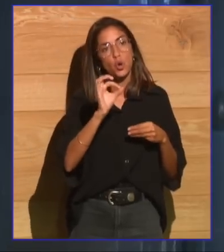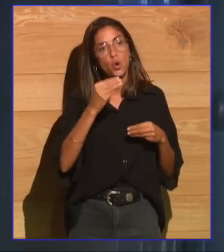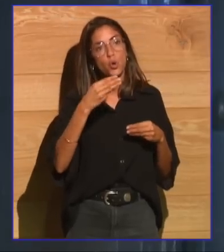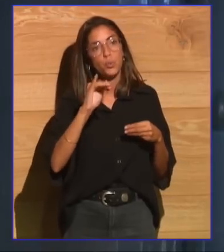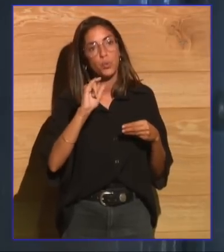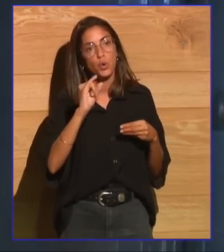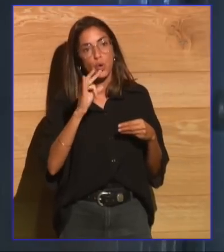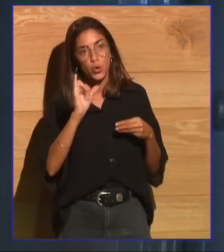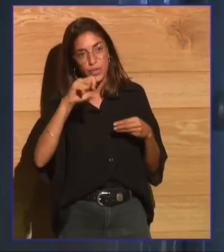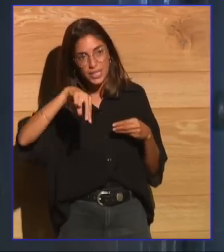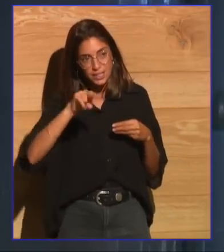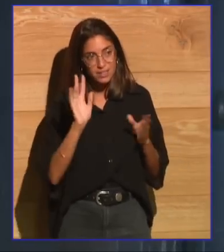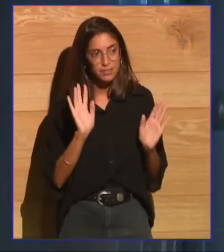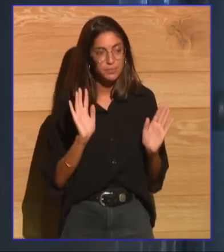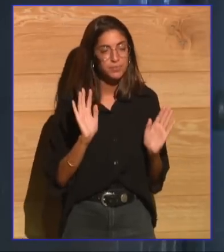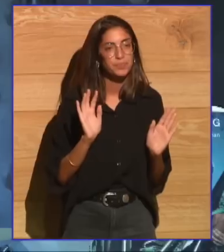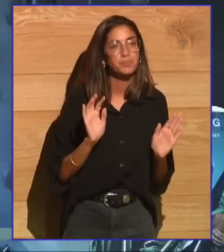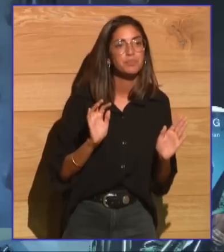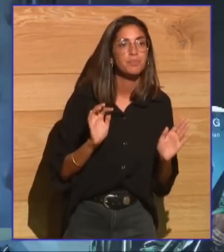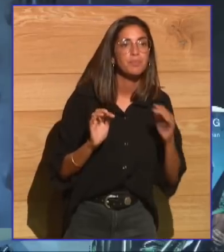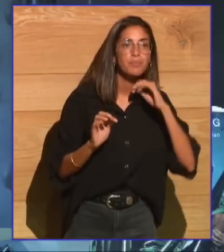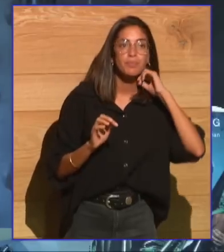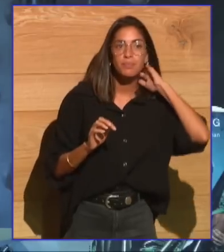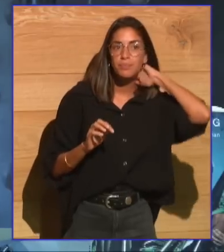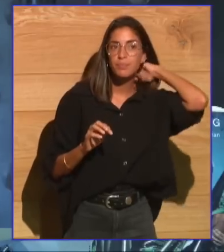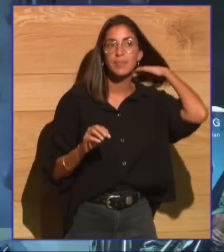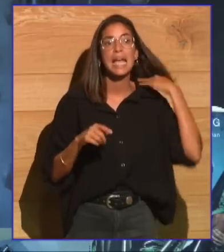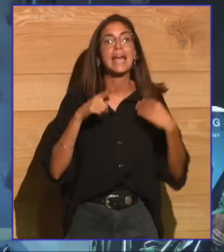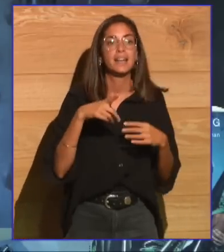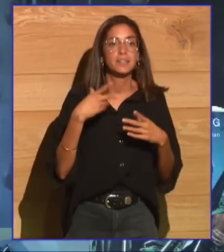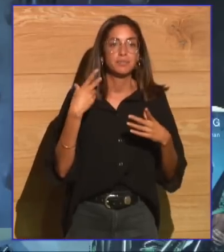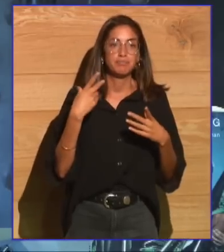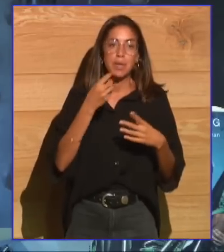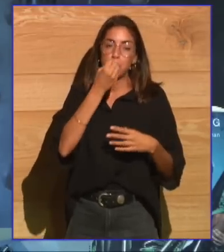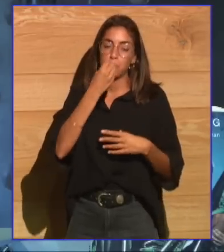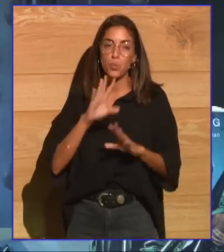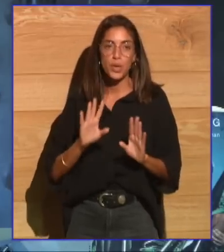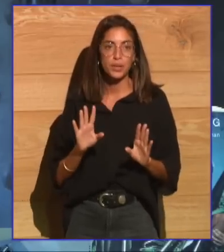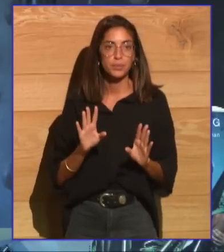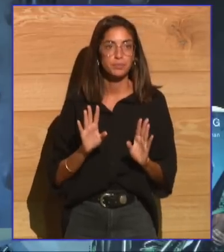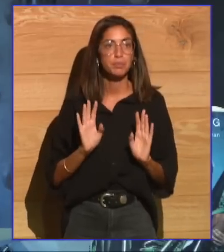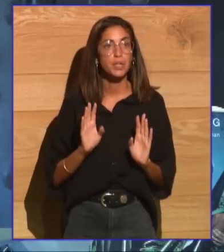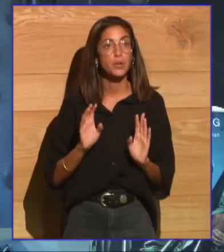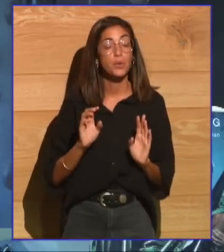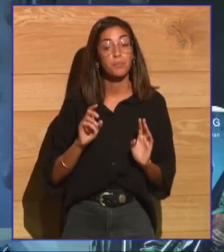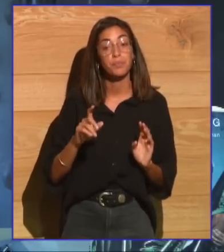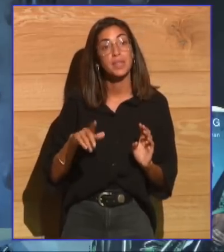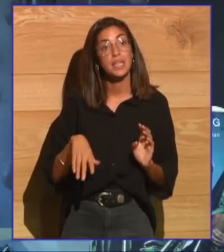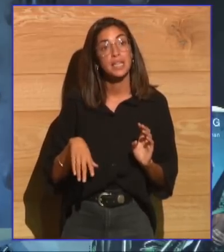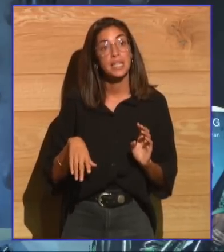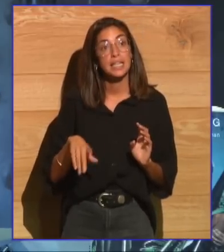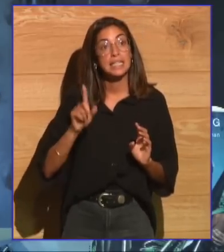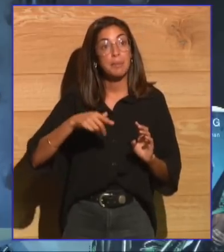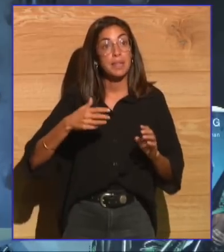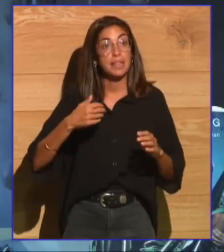entiendo el robot y de hecho ha hecho grandes cosas también en este caso carlos rambaldi que venía del king kong